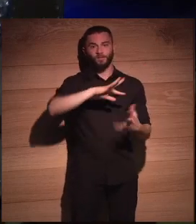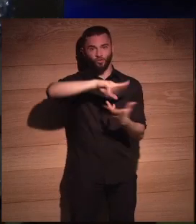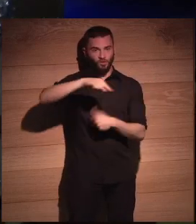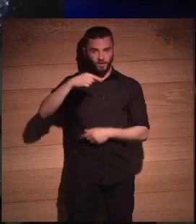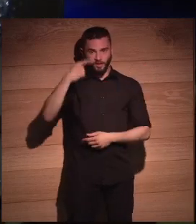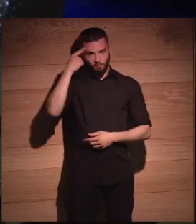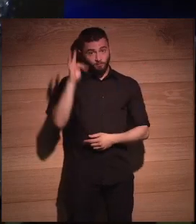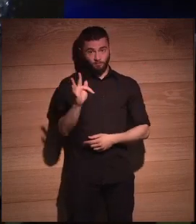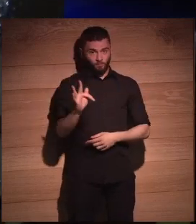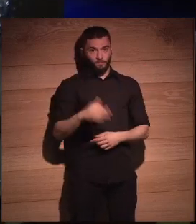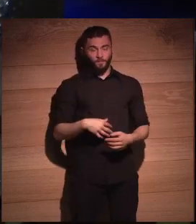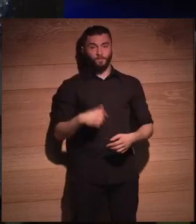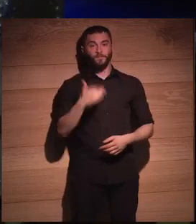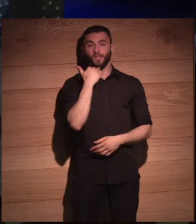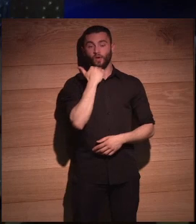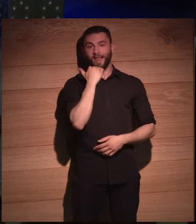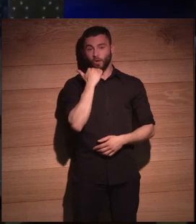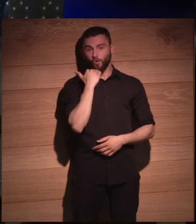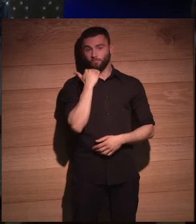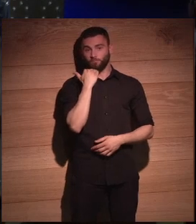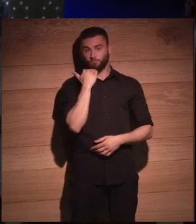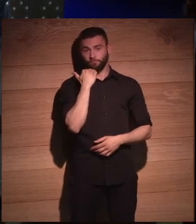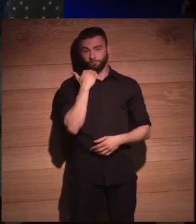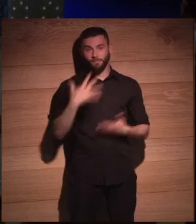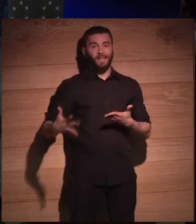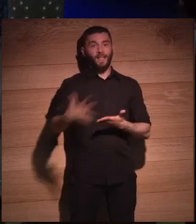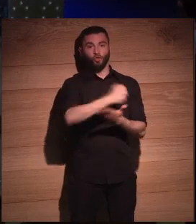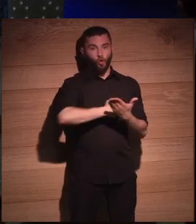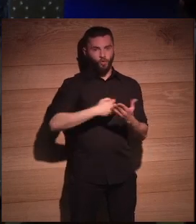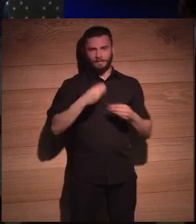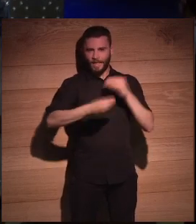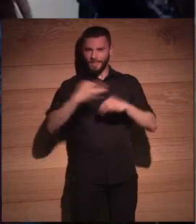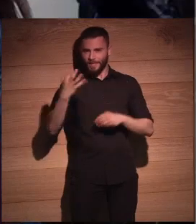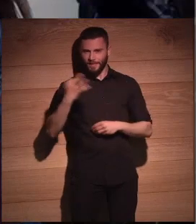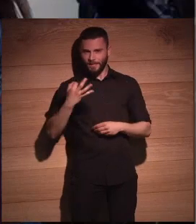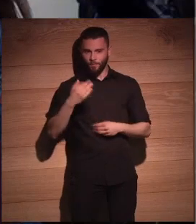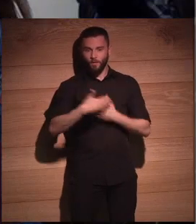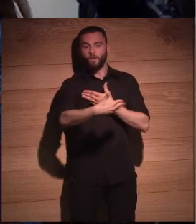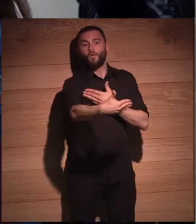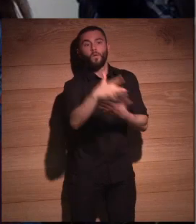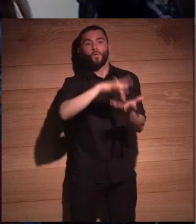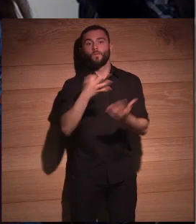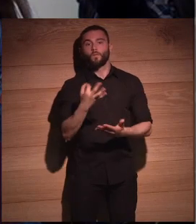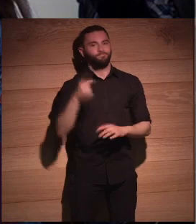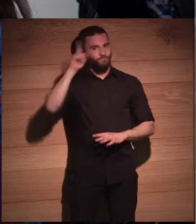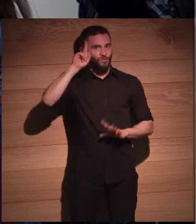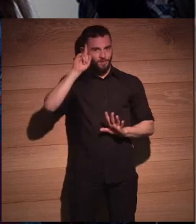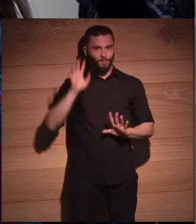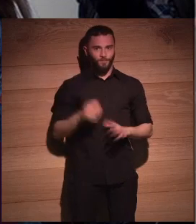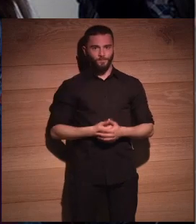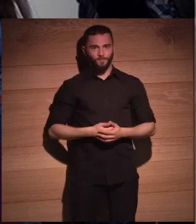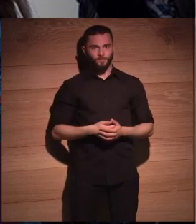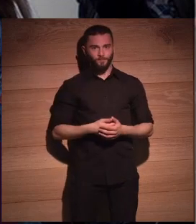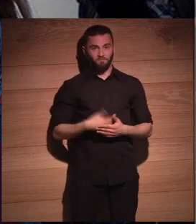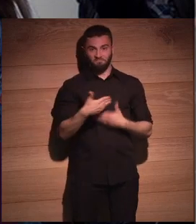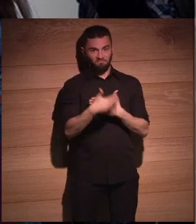algo que vamos a tener que hacer un poco entre todos, como os decía, ¿no? Y no sabemos hasta dónde vamos a llegar. Vais a ver que dentro